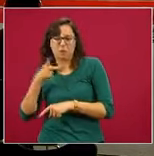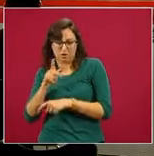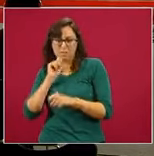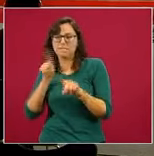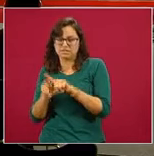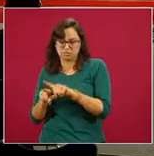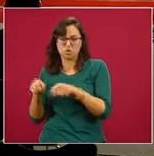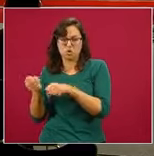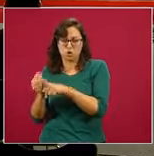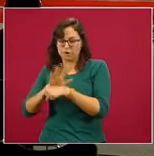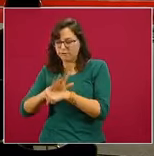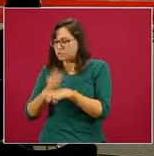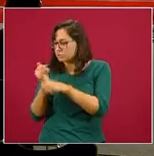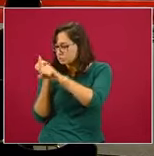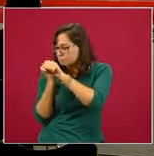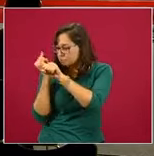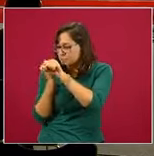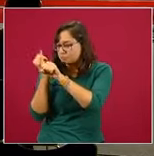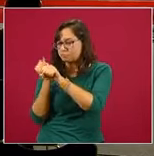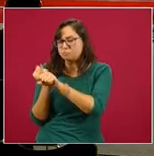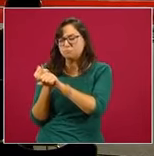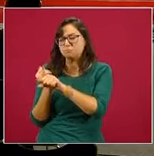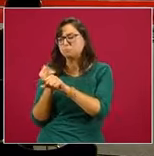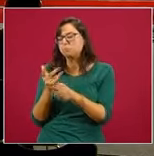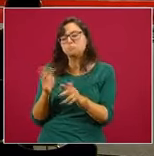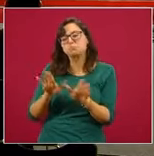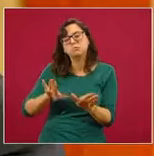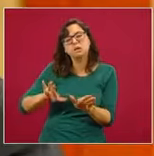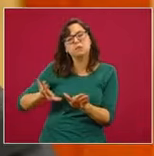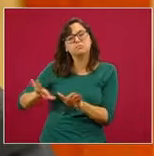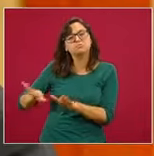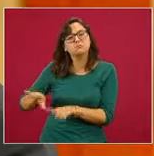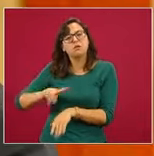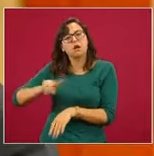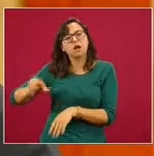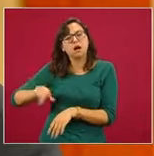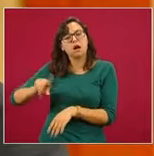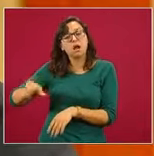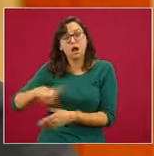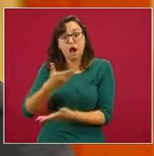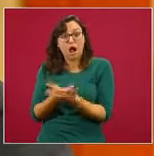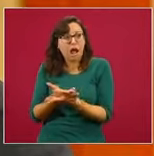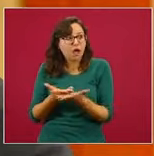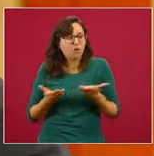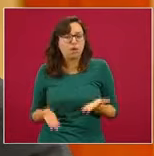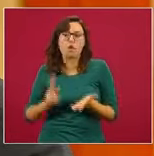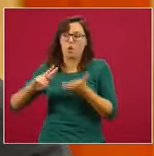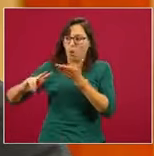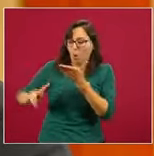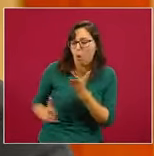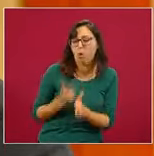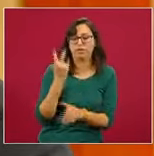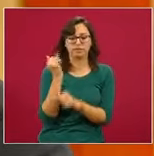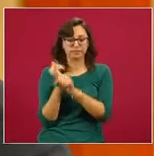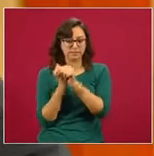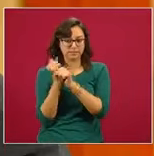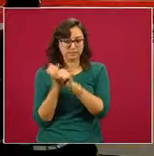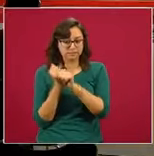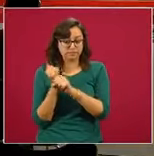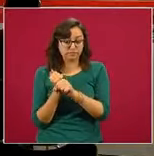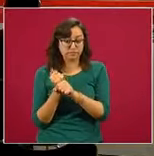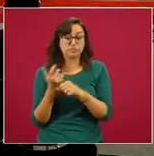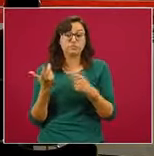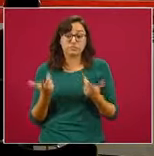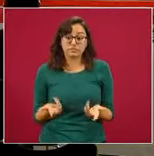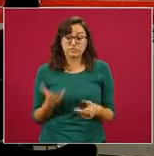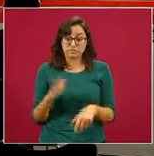un incentivo, desde luego, de mercado o de uso, pero luego ha sido retomada, y parte de la razón por la que ha sido abreviado